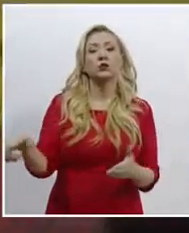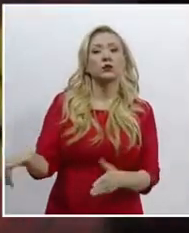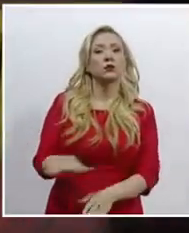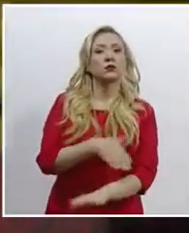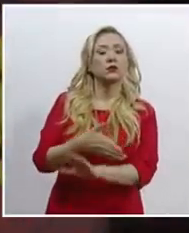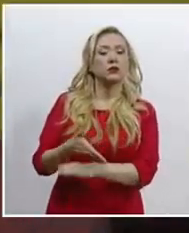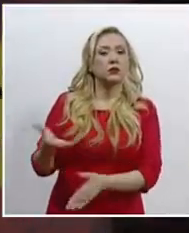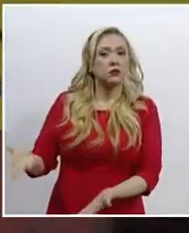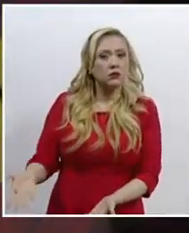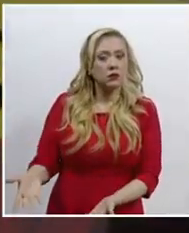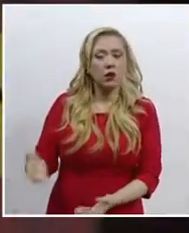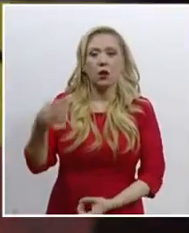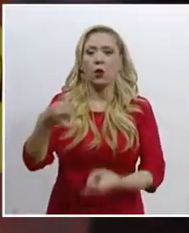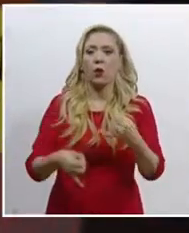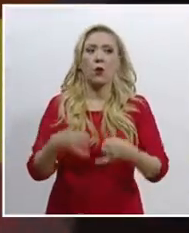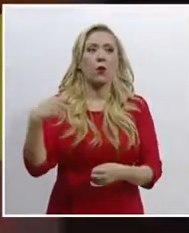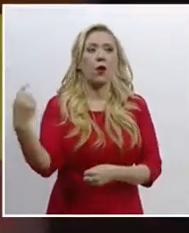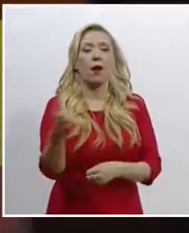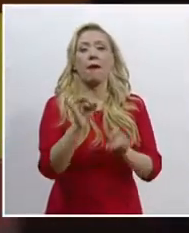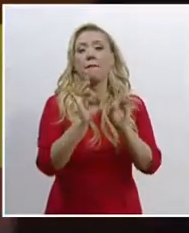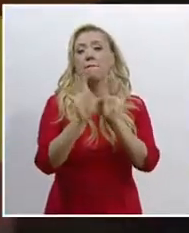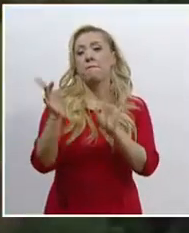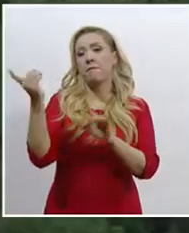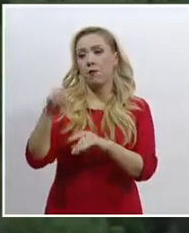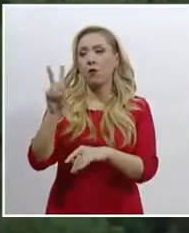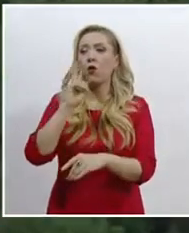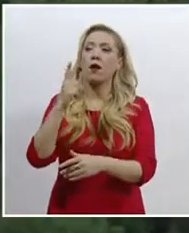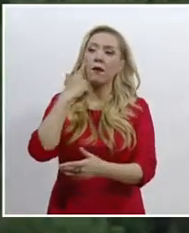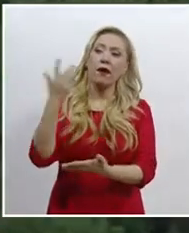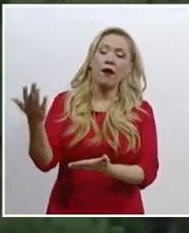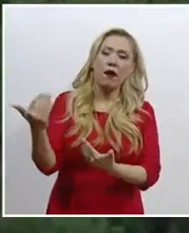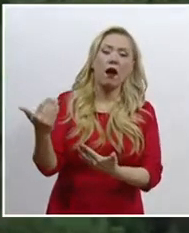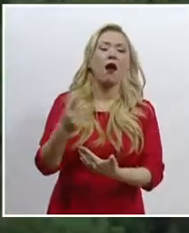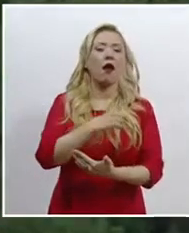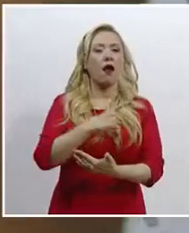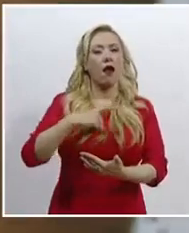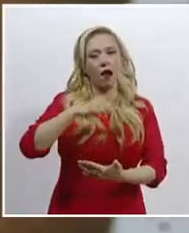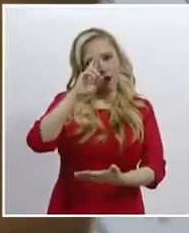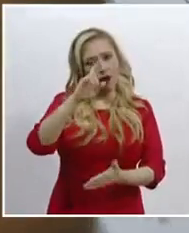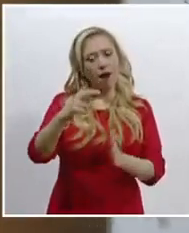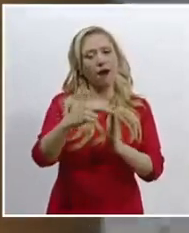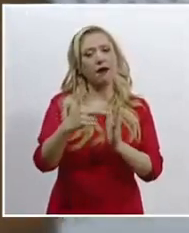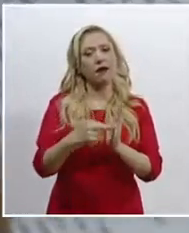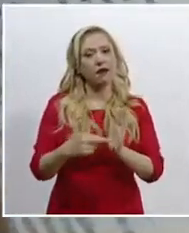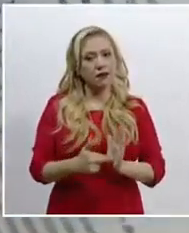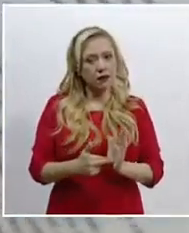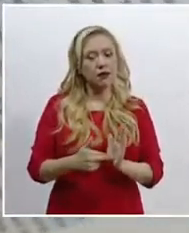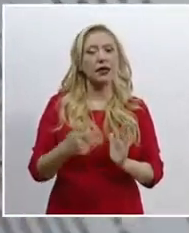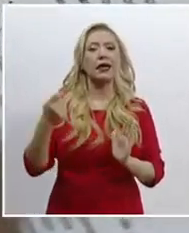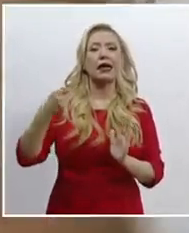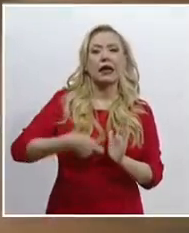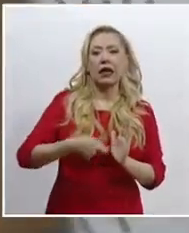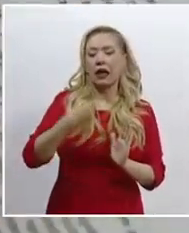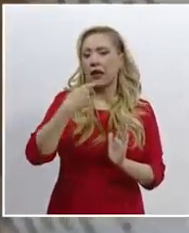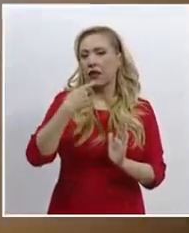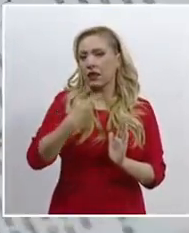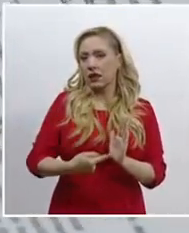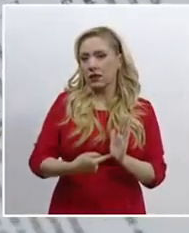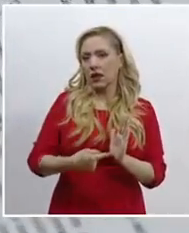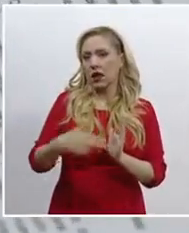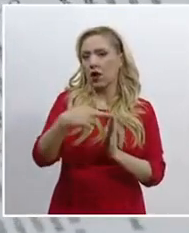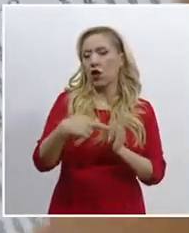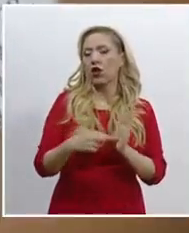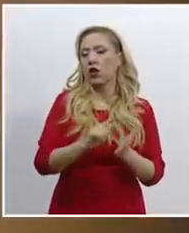el entendido de que los jueces cuando ordenen recabar esas pruebas deberán respetar las reglas procesales establecidas en el